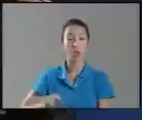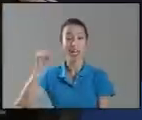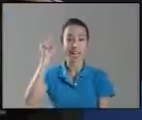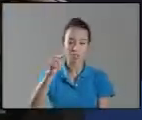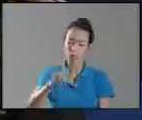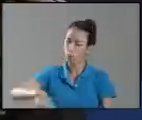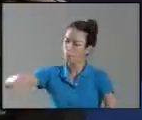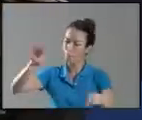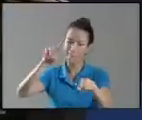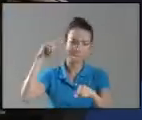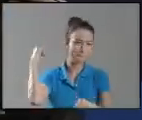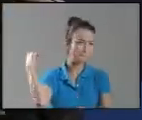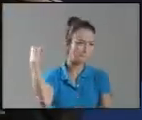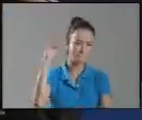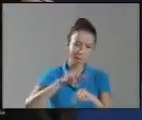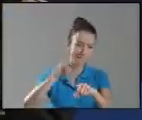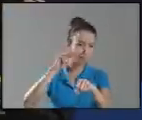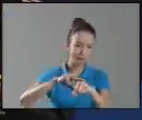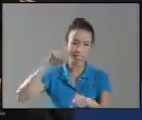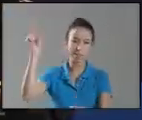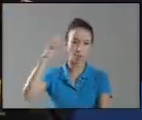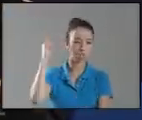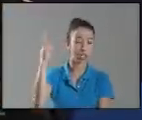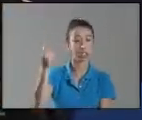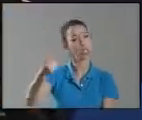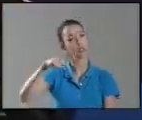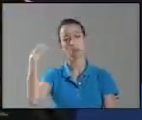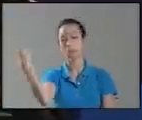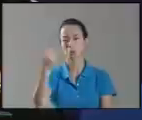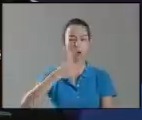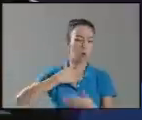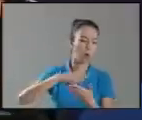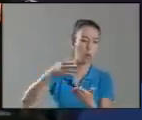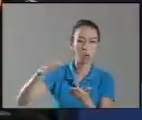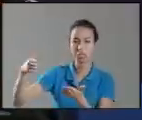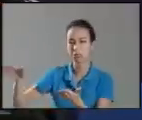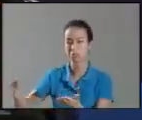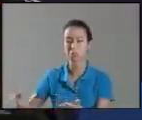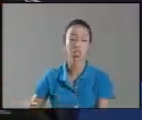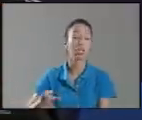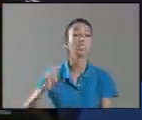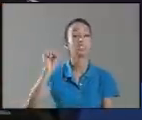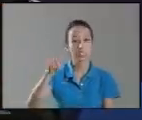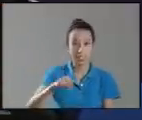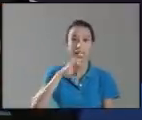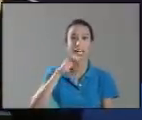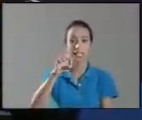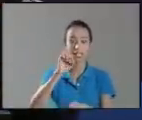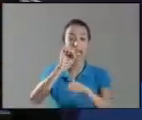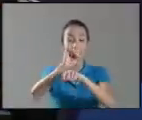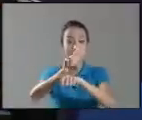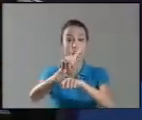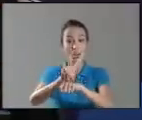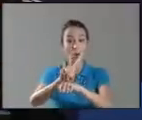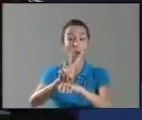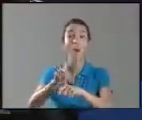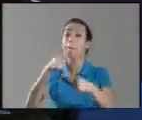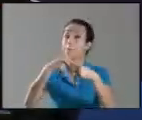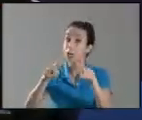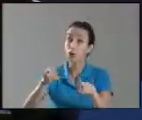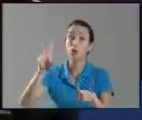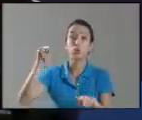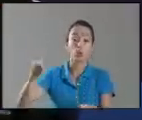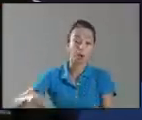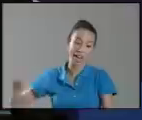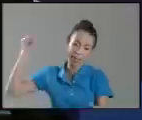cristocéntrico es el retorno del Señor Jesucristo. No es, ese es el punto central. Todo lo demás